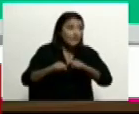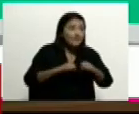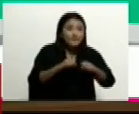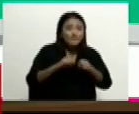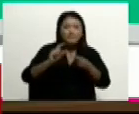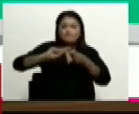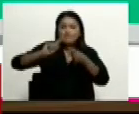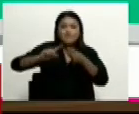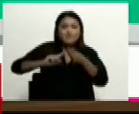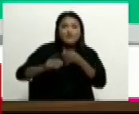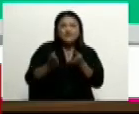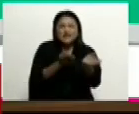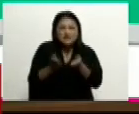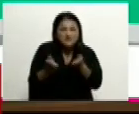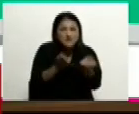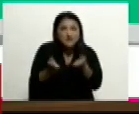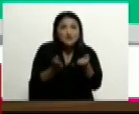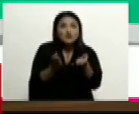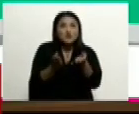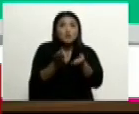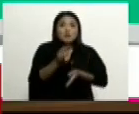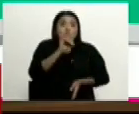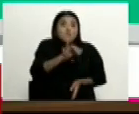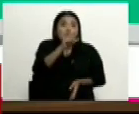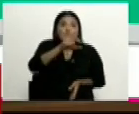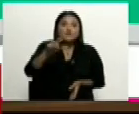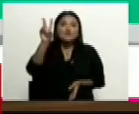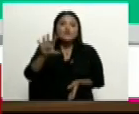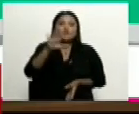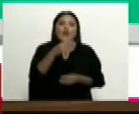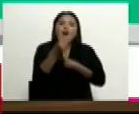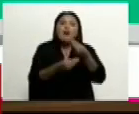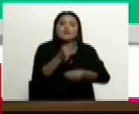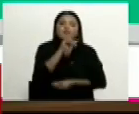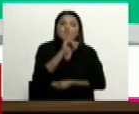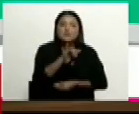servicios, con mano de obra nacional,